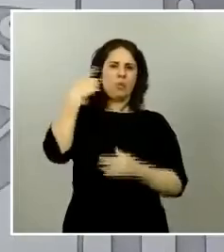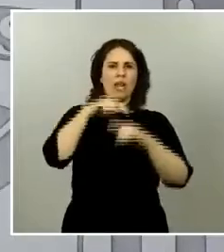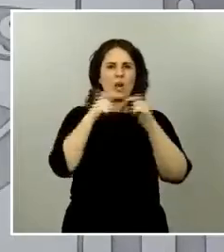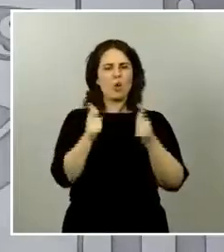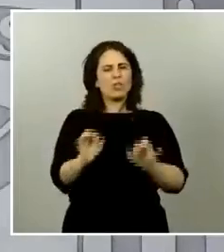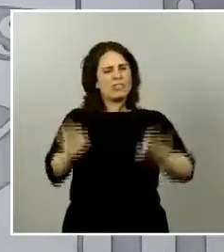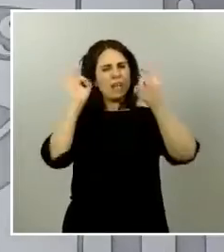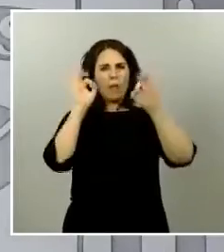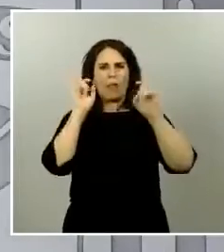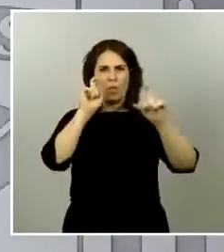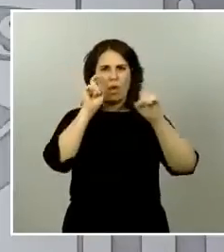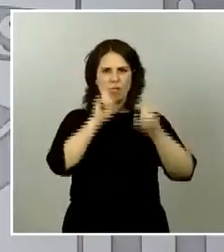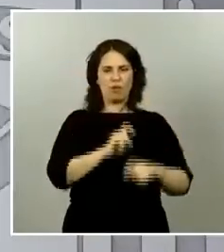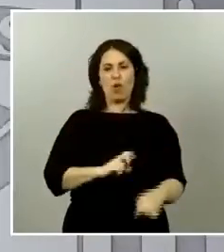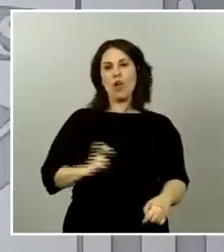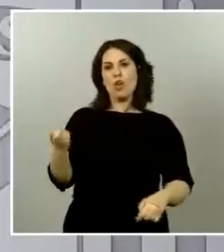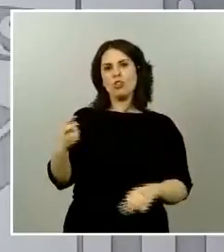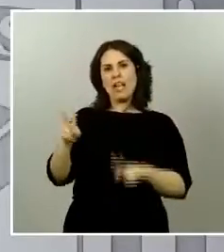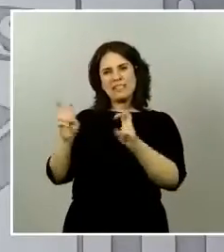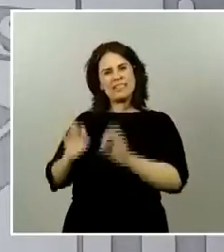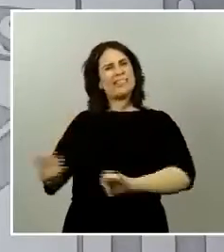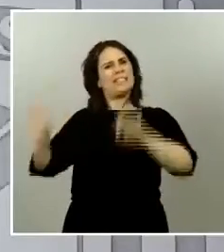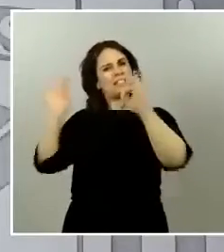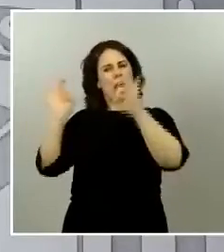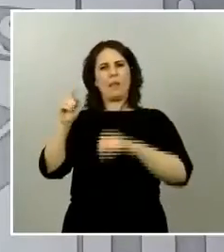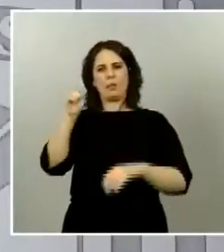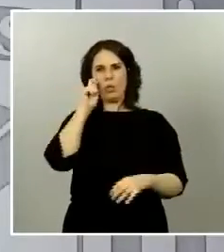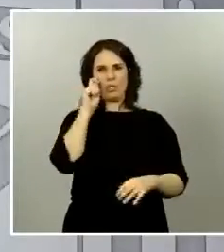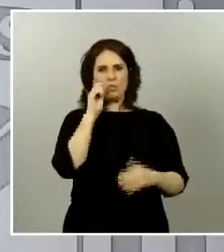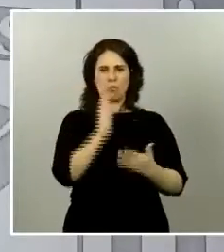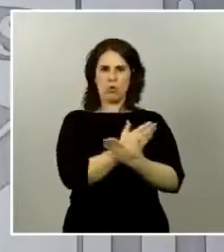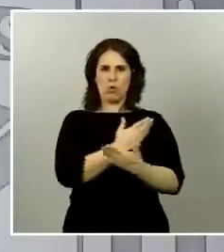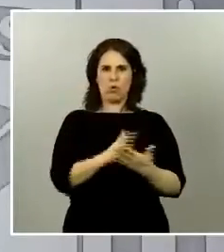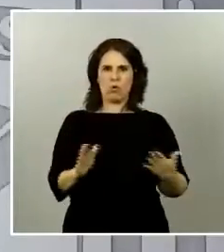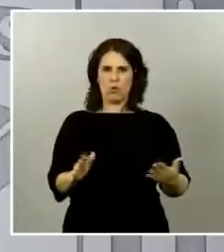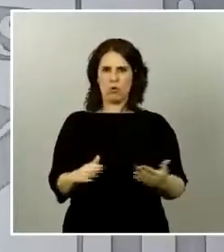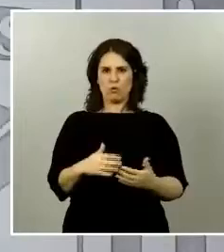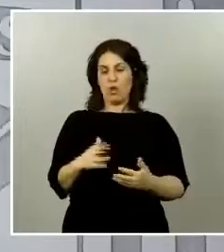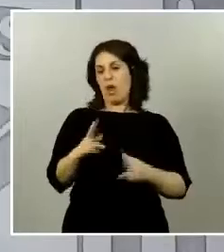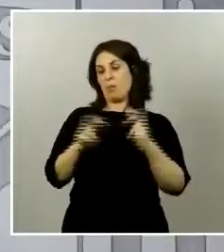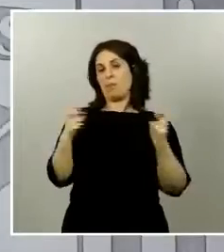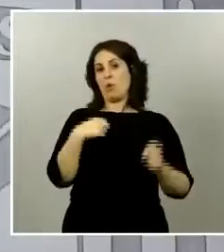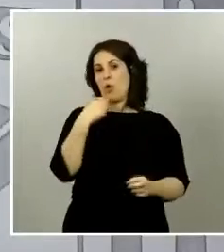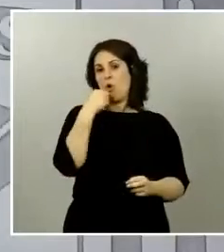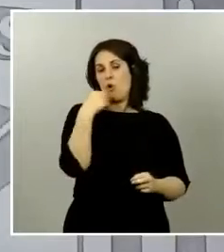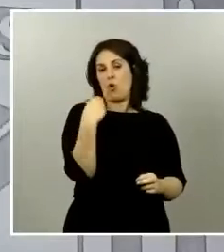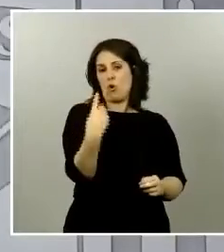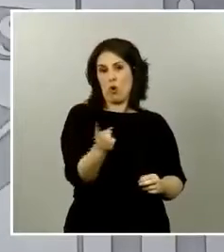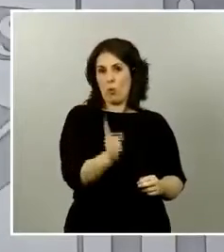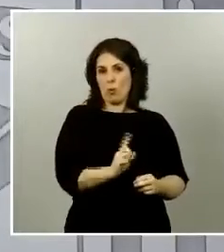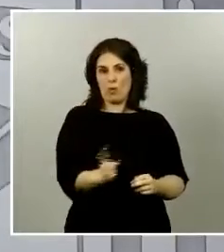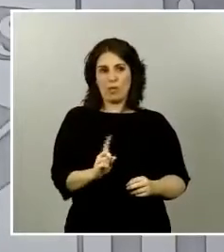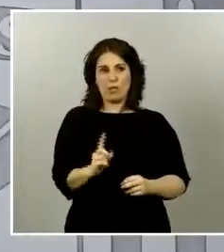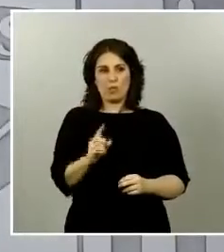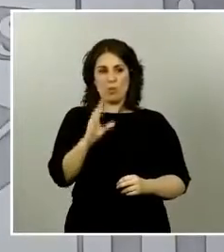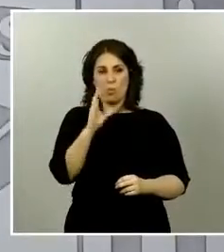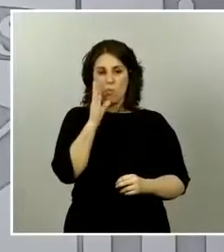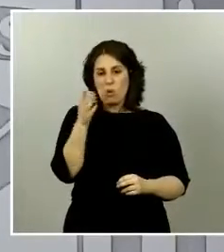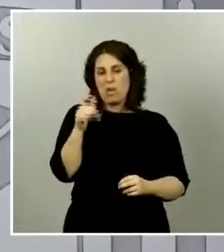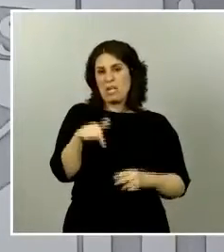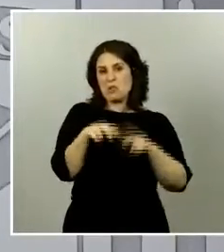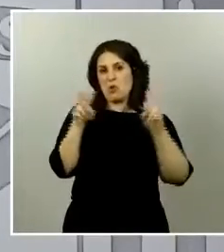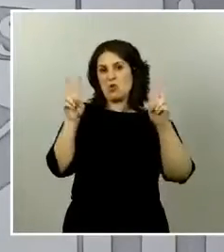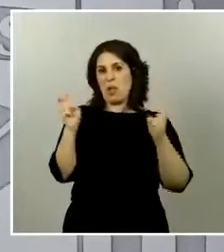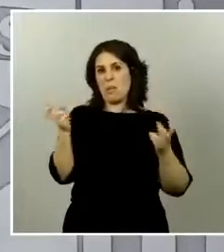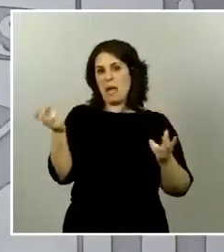tener una monográfica sobre educación y, por otra parte, poder tener otra monográfica sobre turismo, que no lo he referenciado al principio, porque